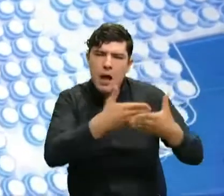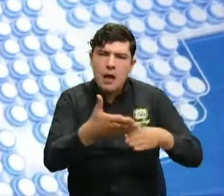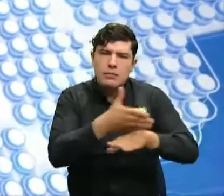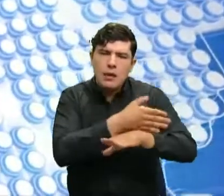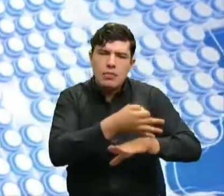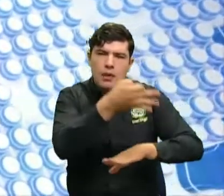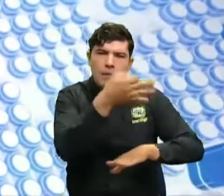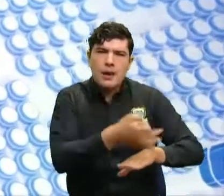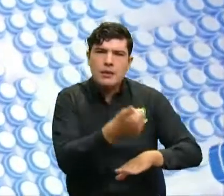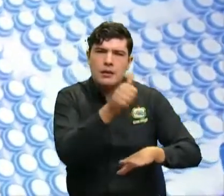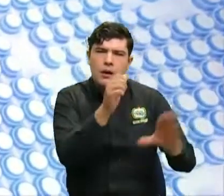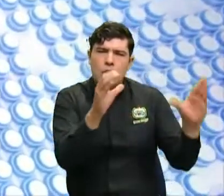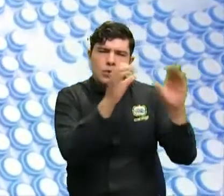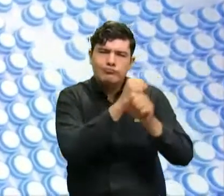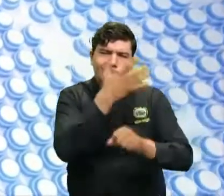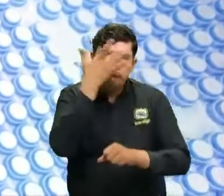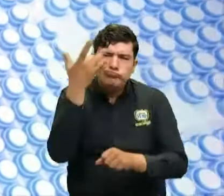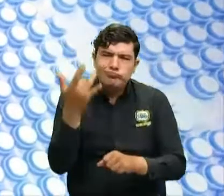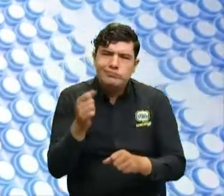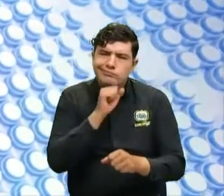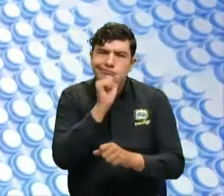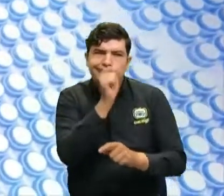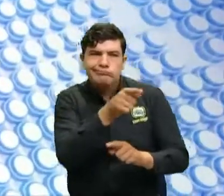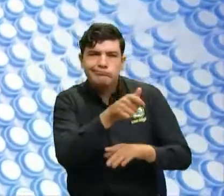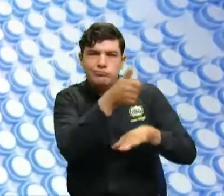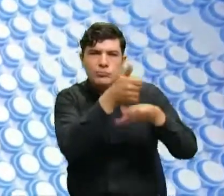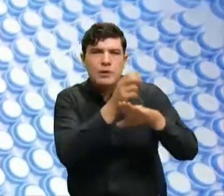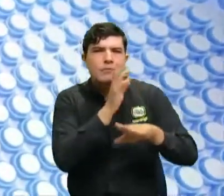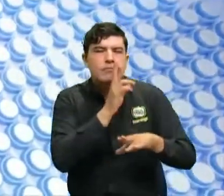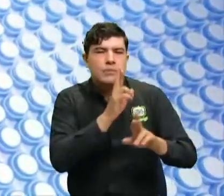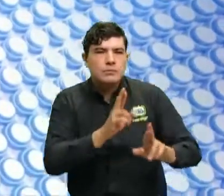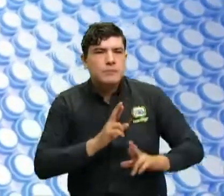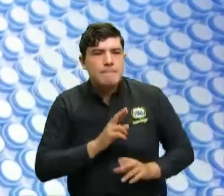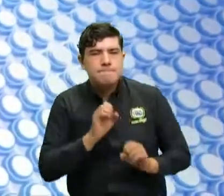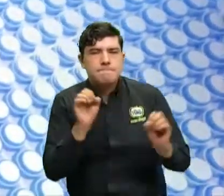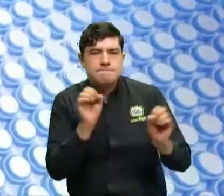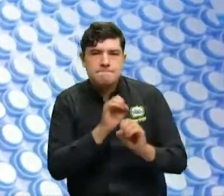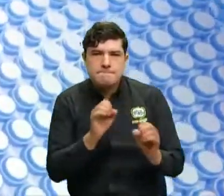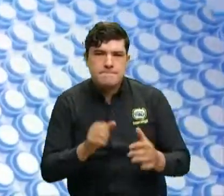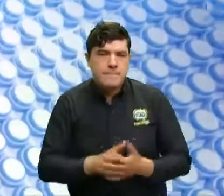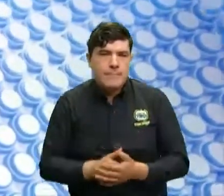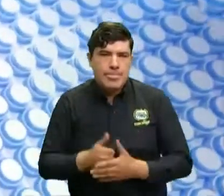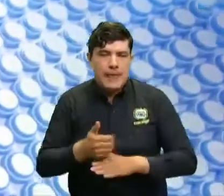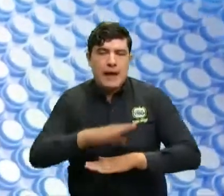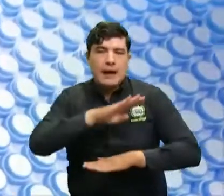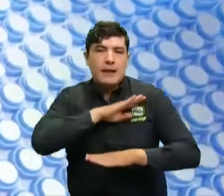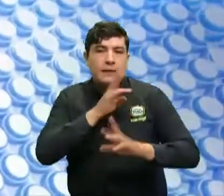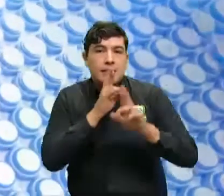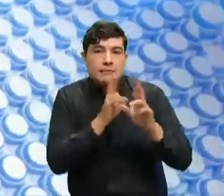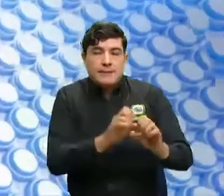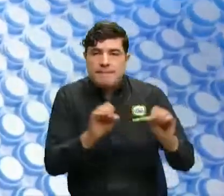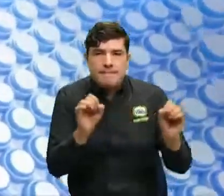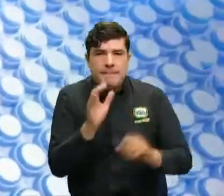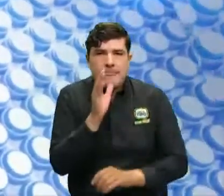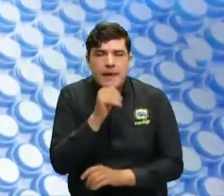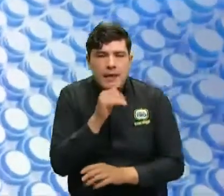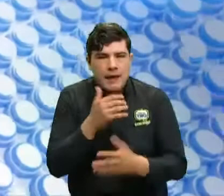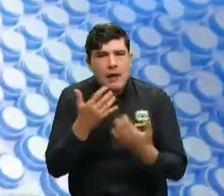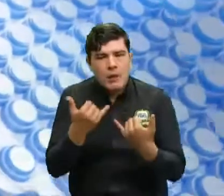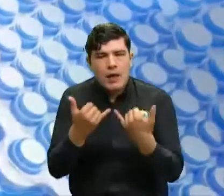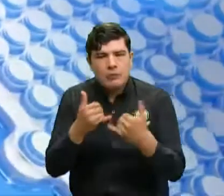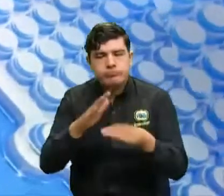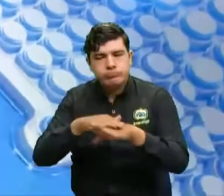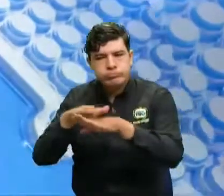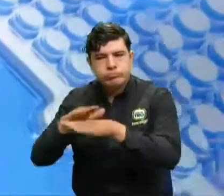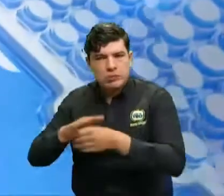ahora las autoridades de lebrija no se han pronunciado sobre este caso sin embargo si piden a sus ciudadanos cumplir con el toque de queda que va desde las 10 de